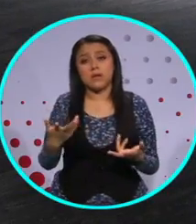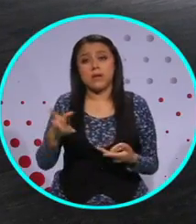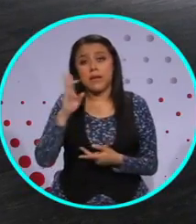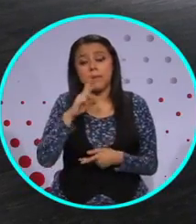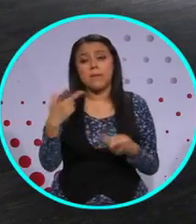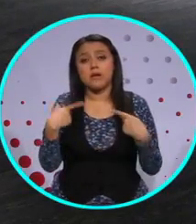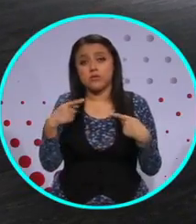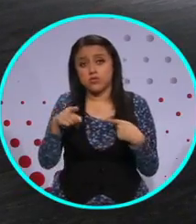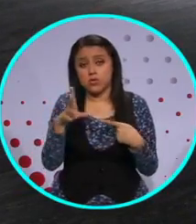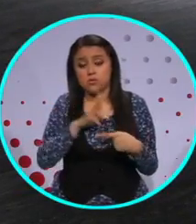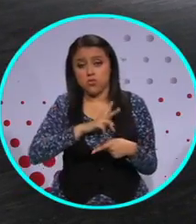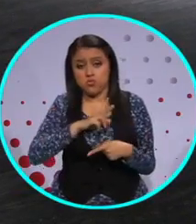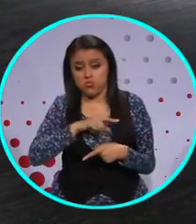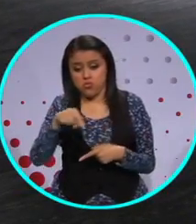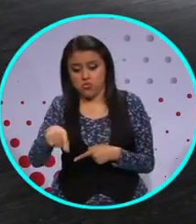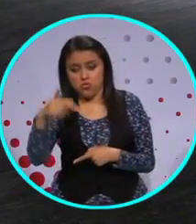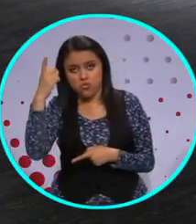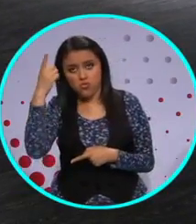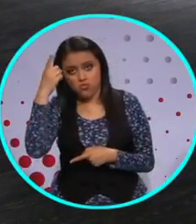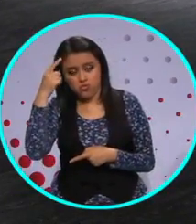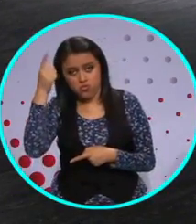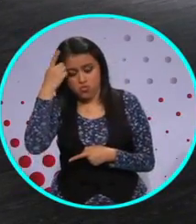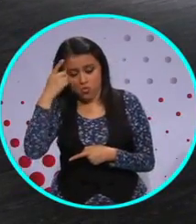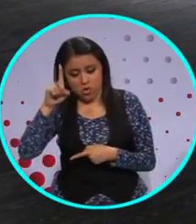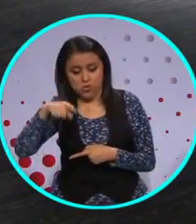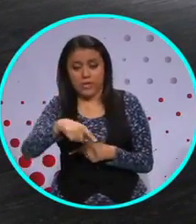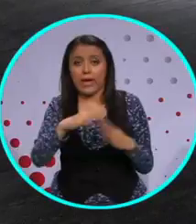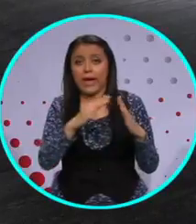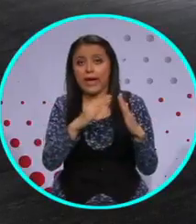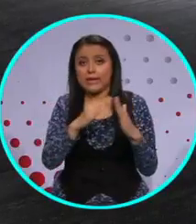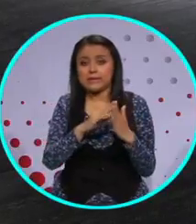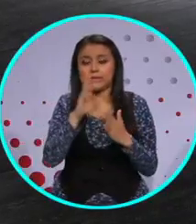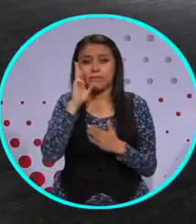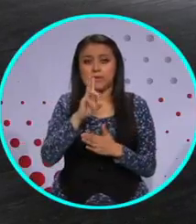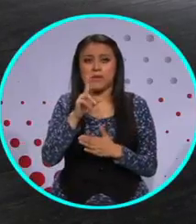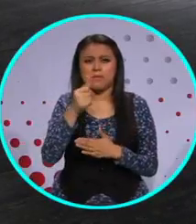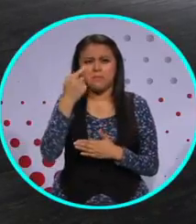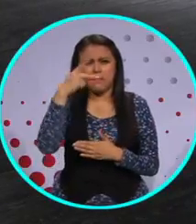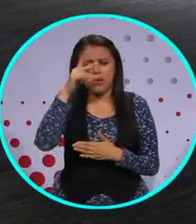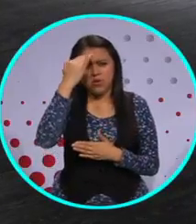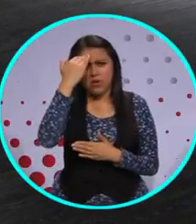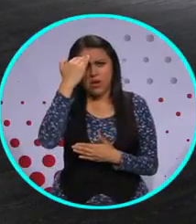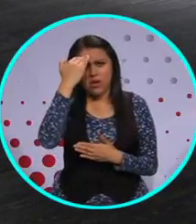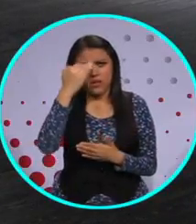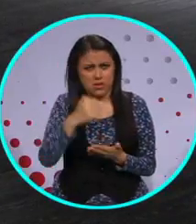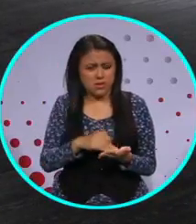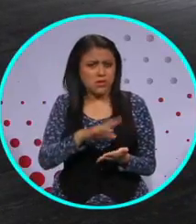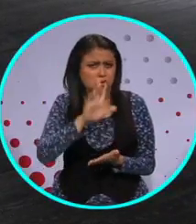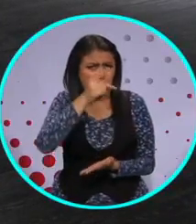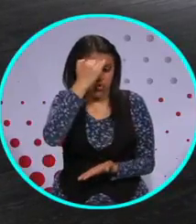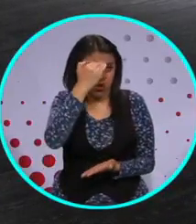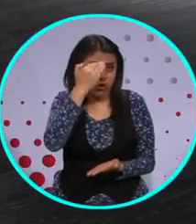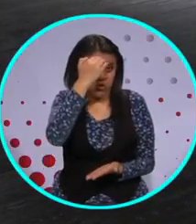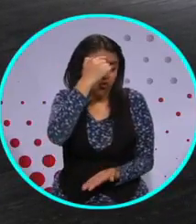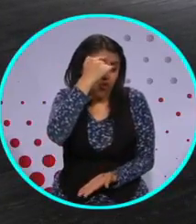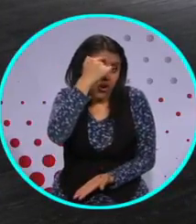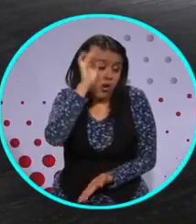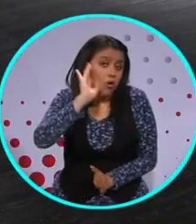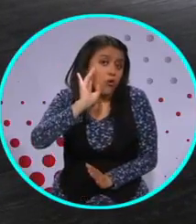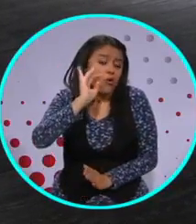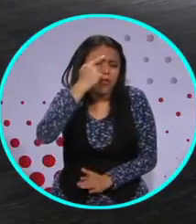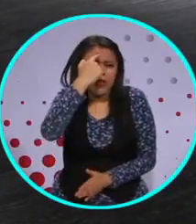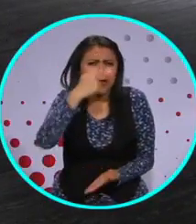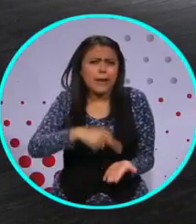propietario o para este propietario o alguien no pero si lleva mucho equipo deshabitada hay en un ratito se ve